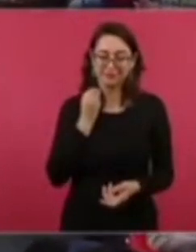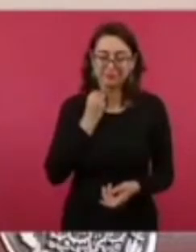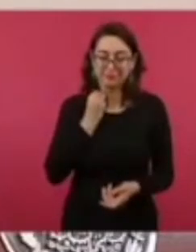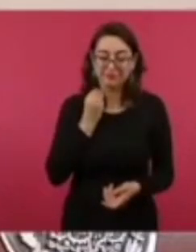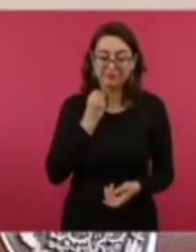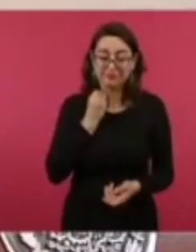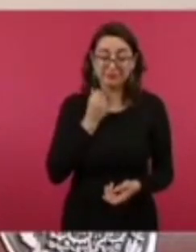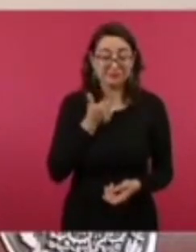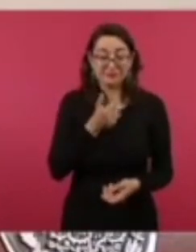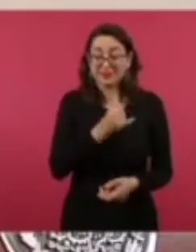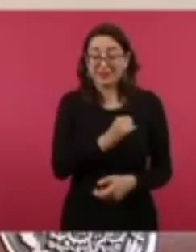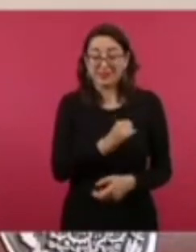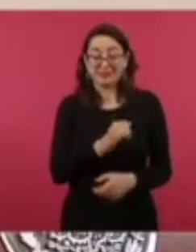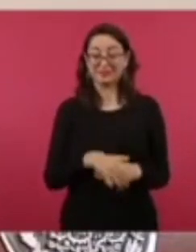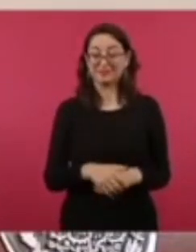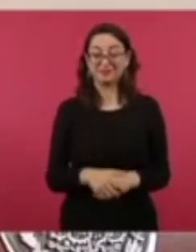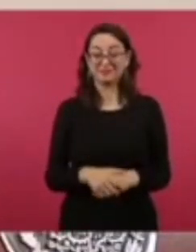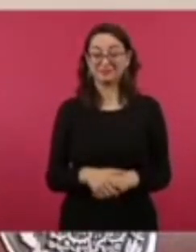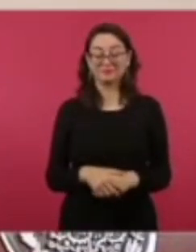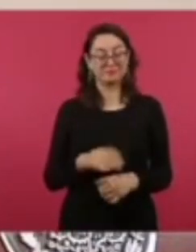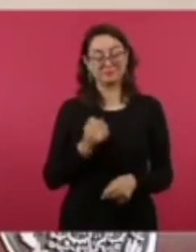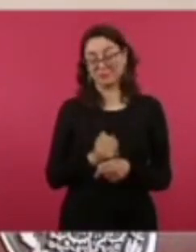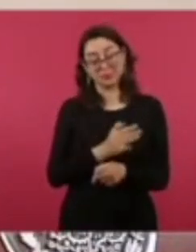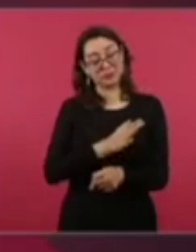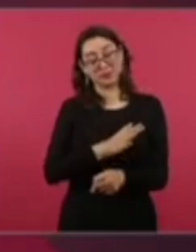Es el mundo al revés, pues.